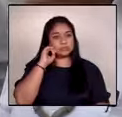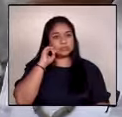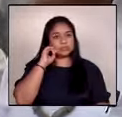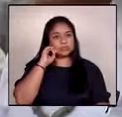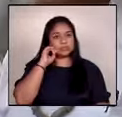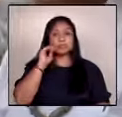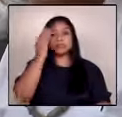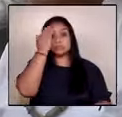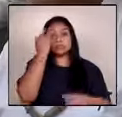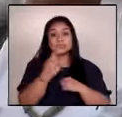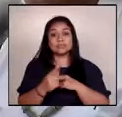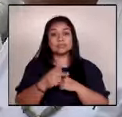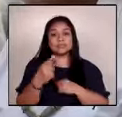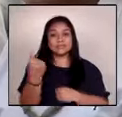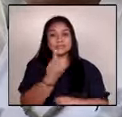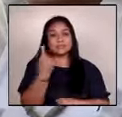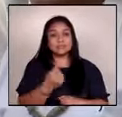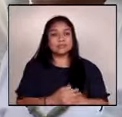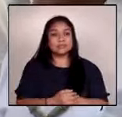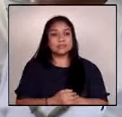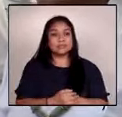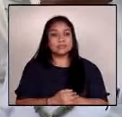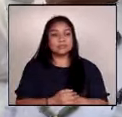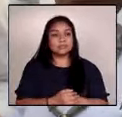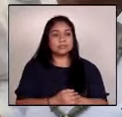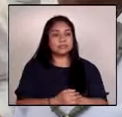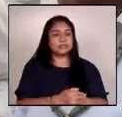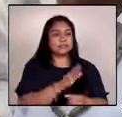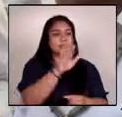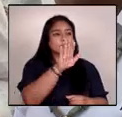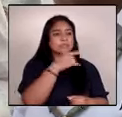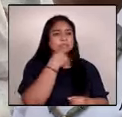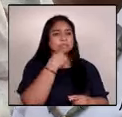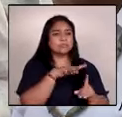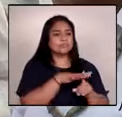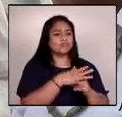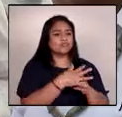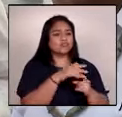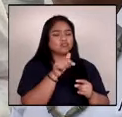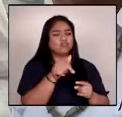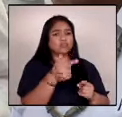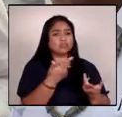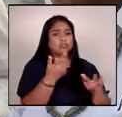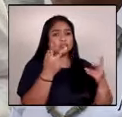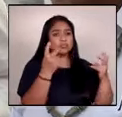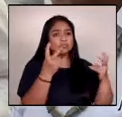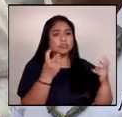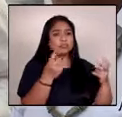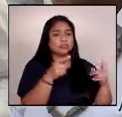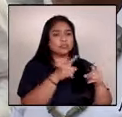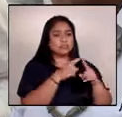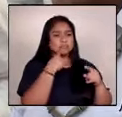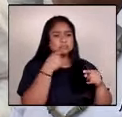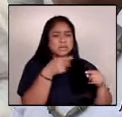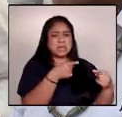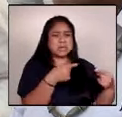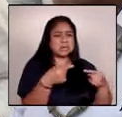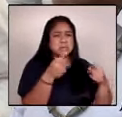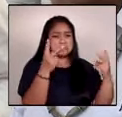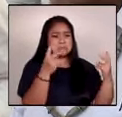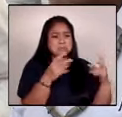Muy buenas tardes a todos. ¿Cómo está la situación de finalmente del terreno que se daba de polémica de la semana NAM? ¿Cómo